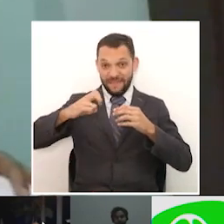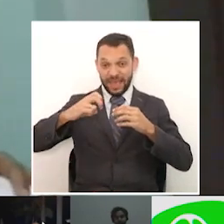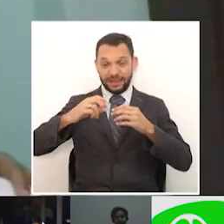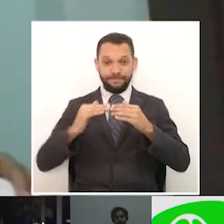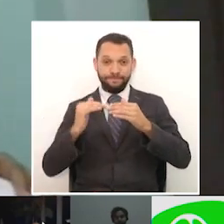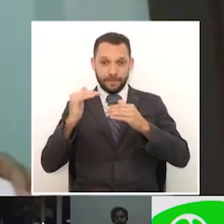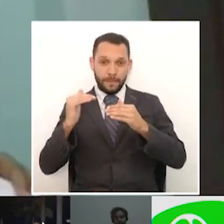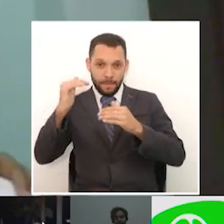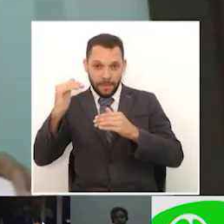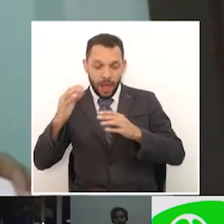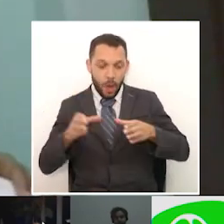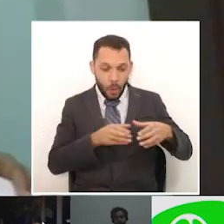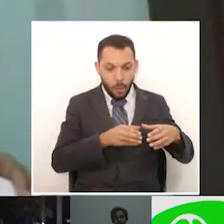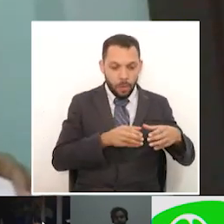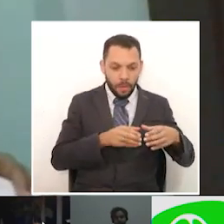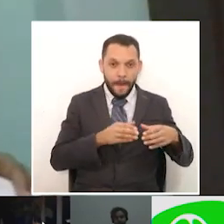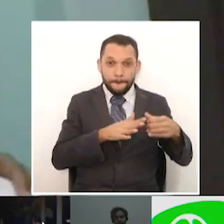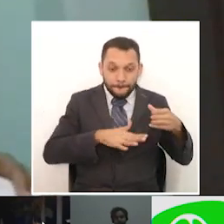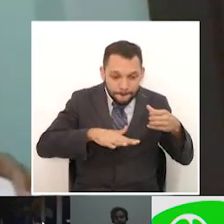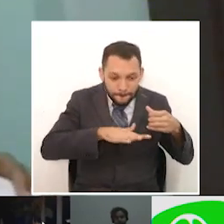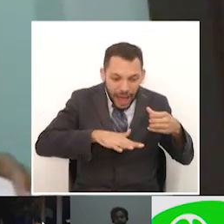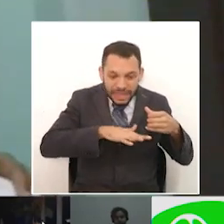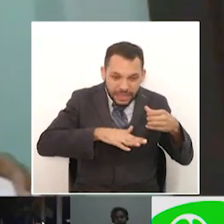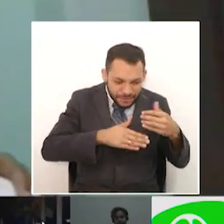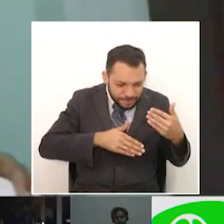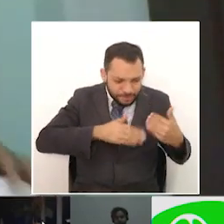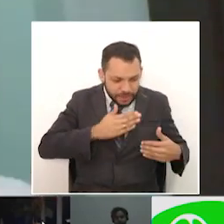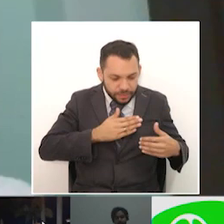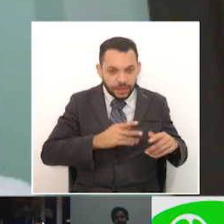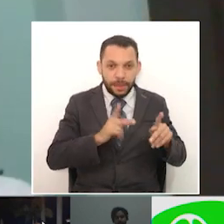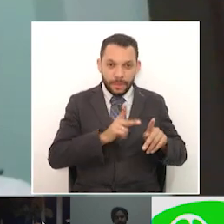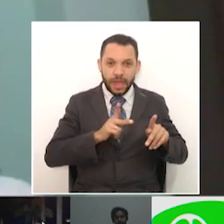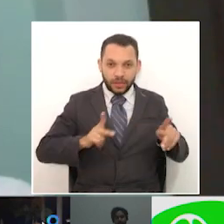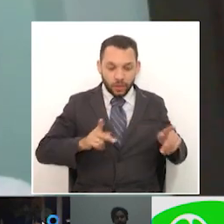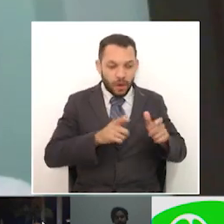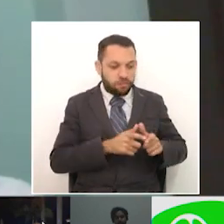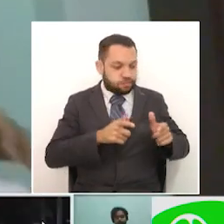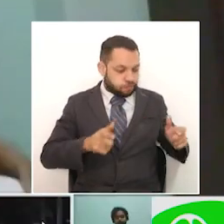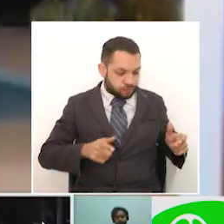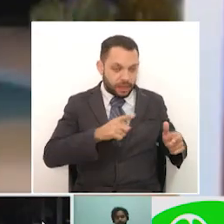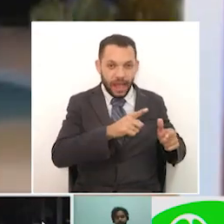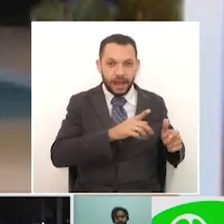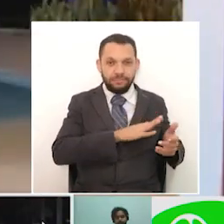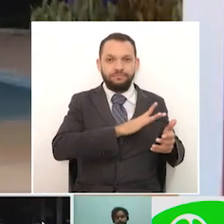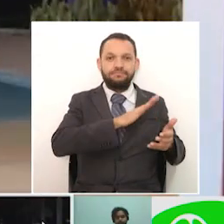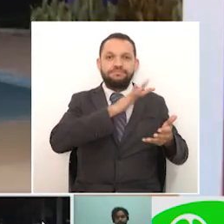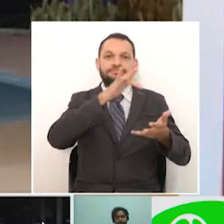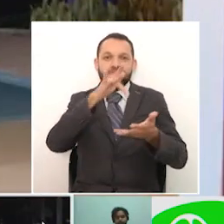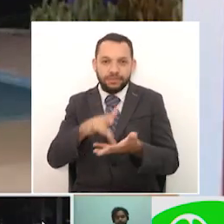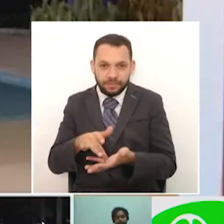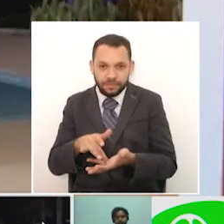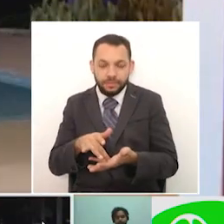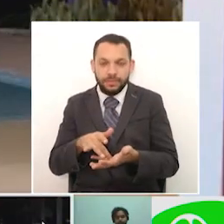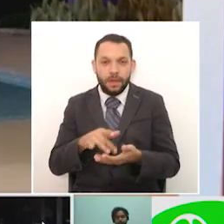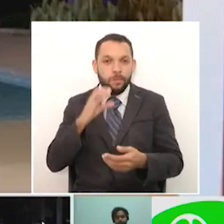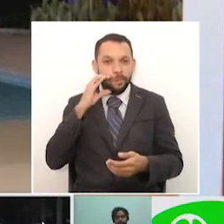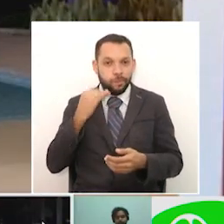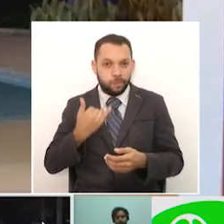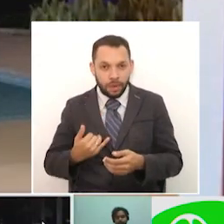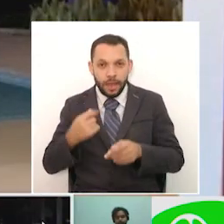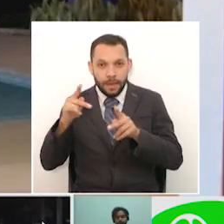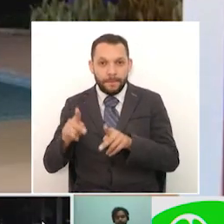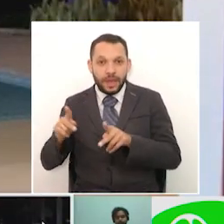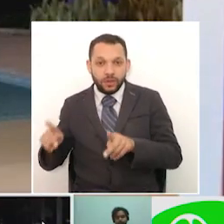baja abarca la mayoría de las personas en India. Y es allí donde hay una gran cantidad de